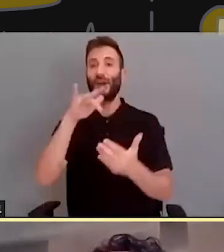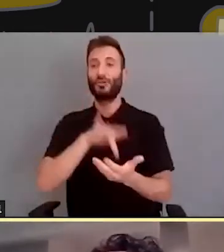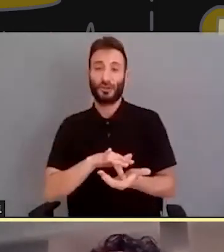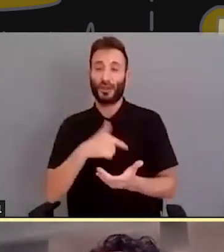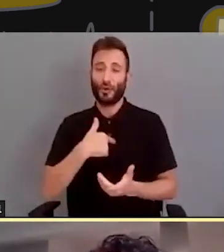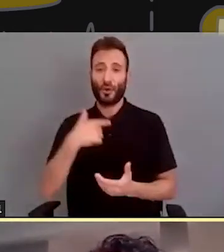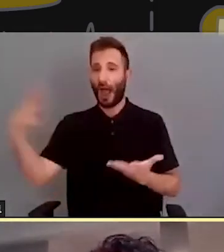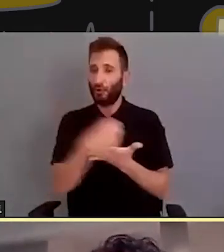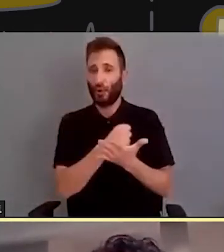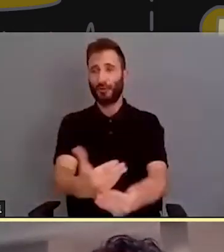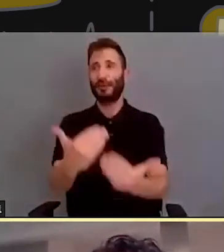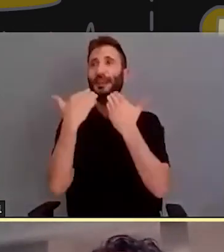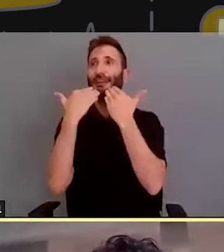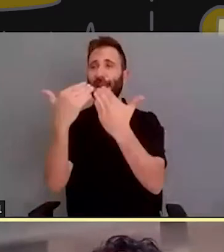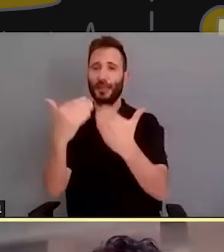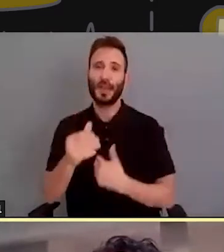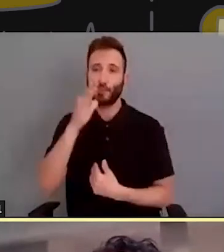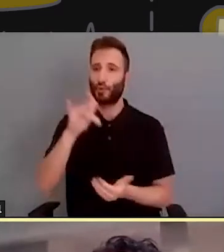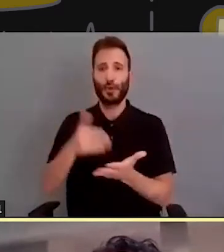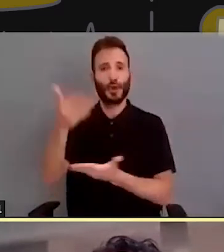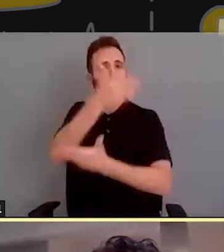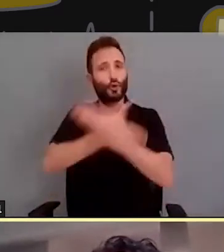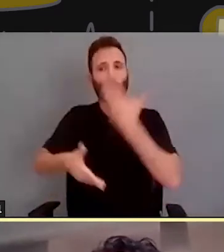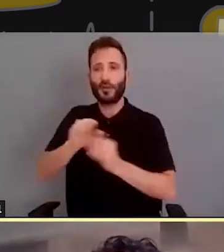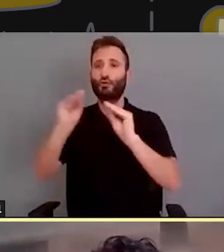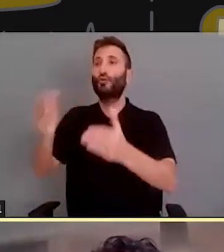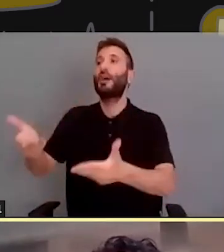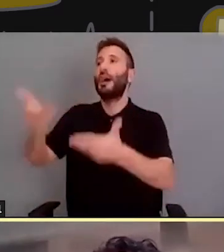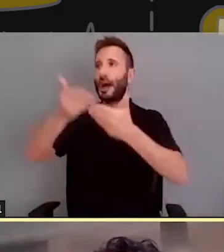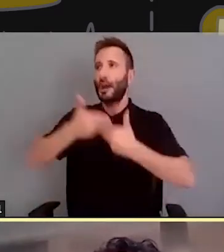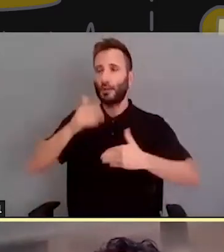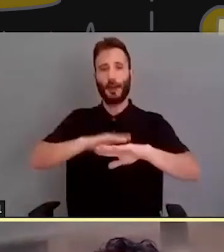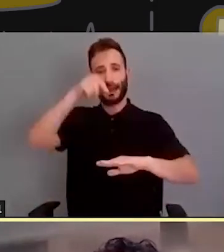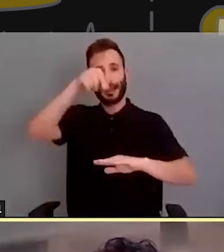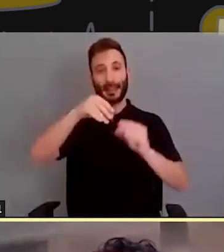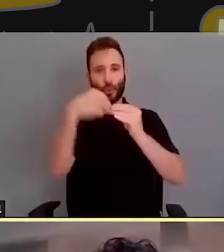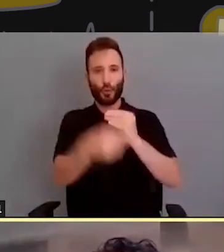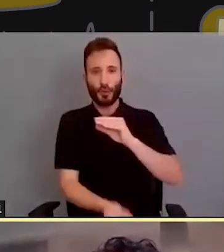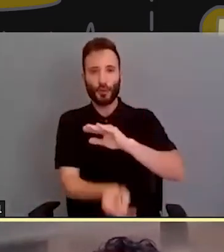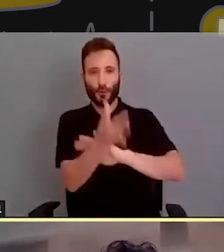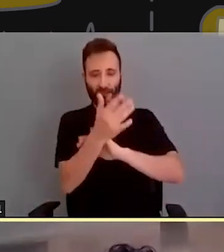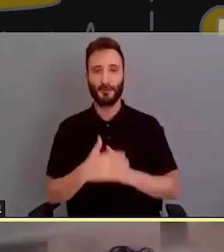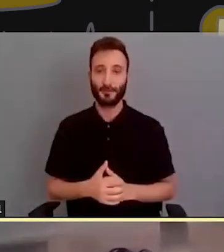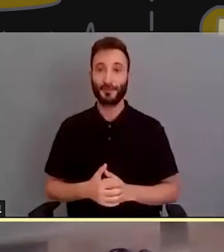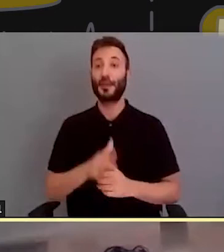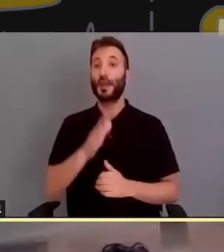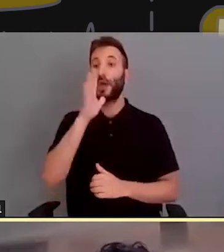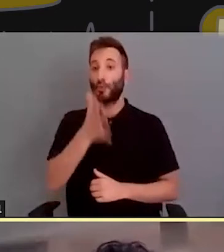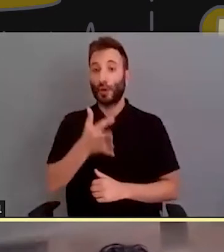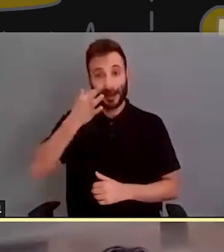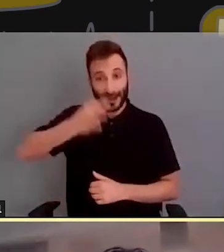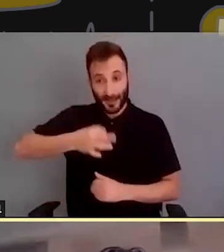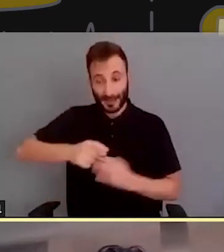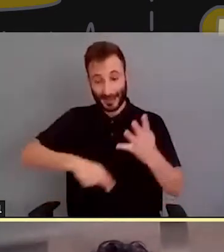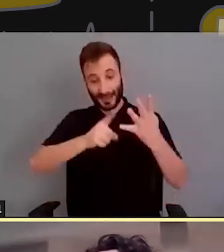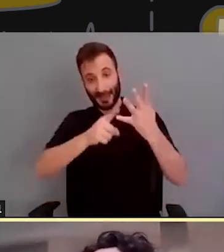agradecer a todos los expertos que han colaborado y que nos han ayudado a crear este documento de consenso, ¿no? Porque realmente la D, ¿para qué es?